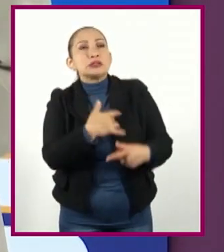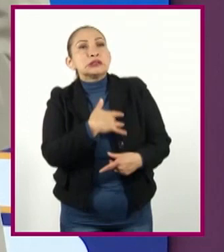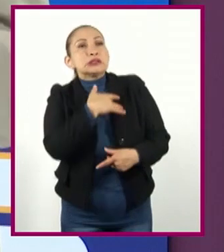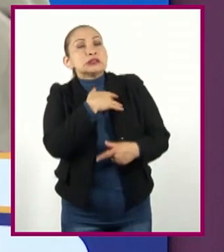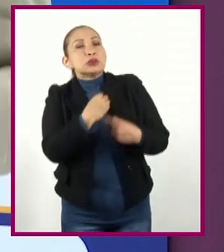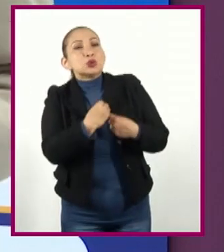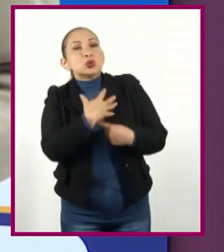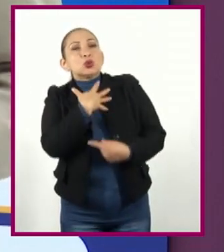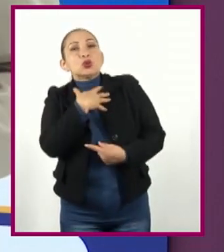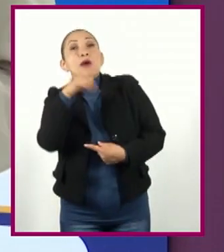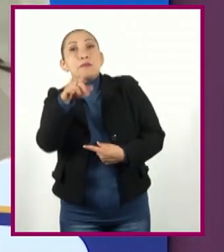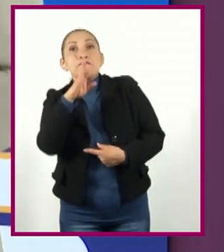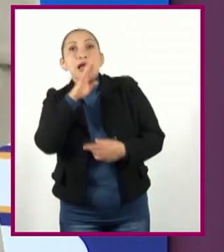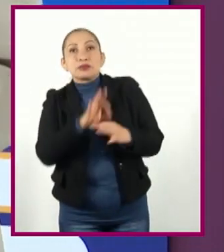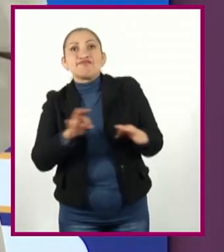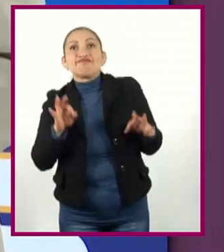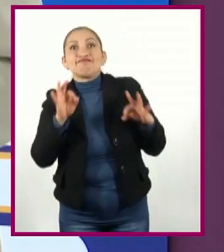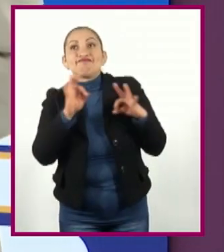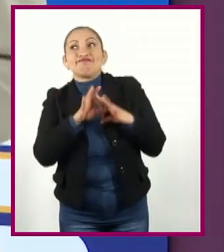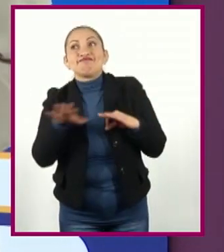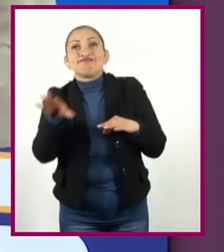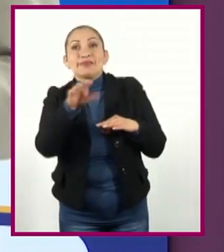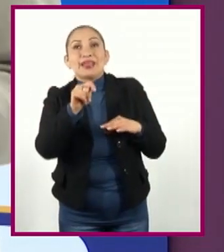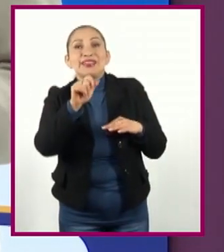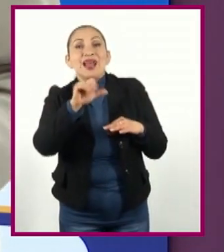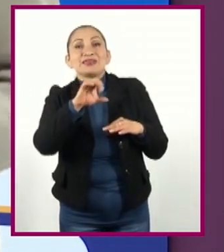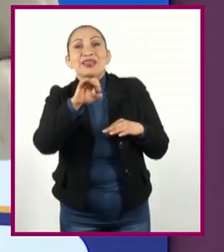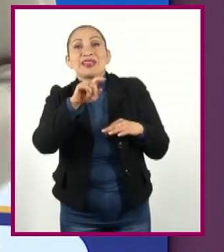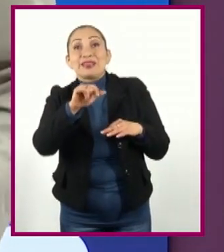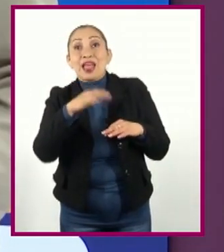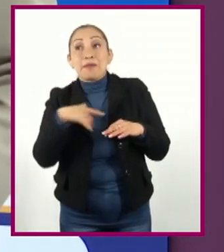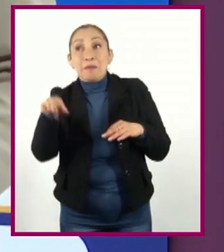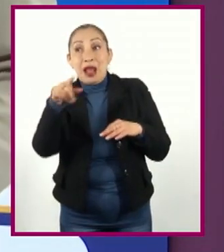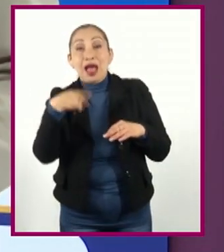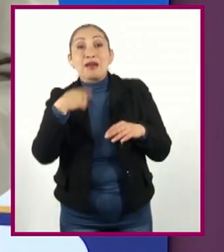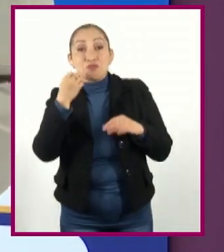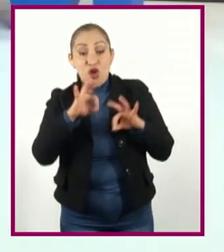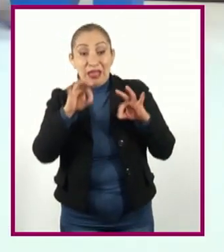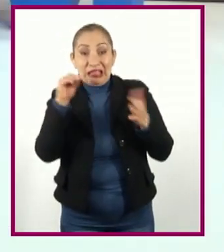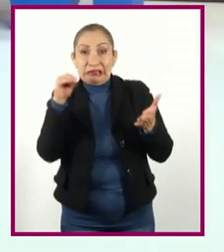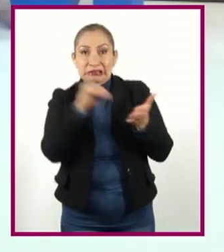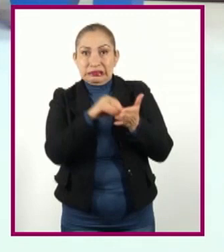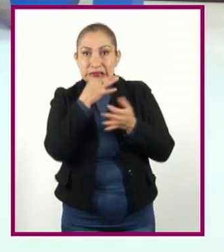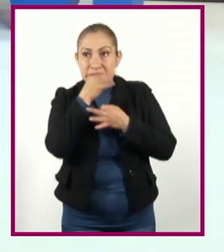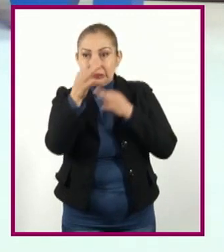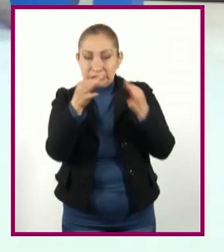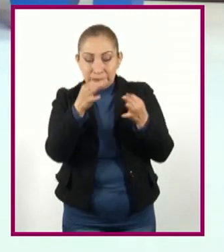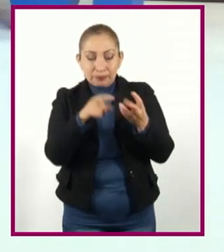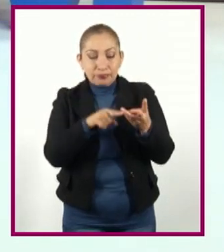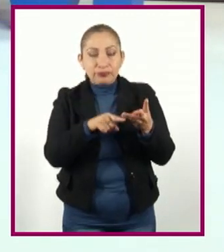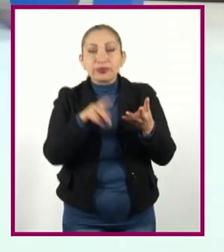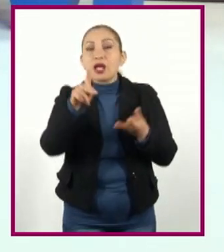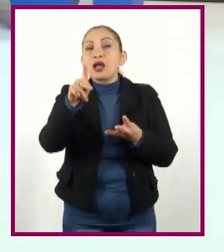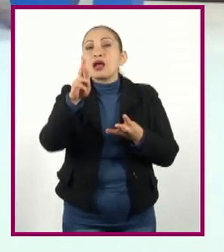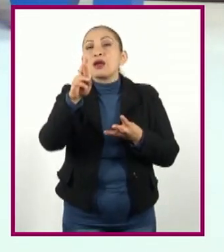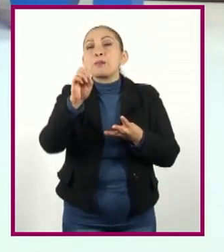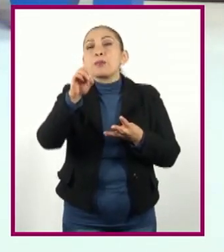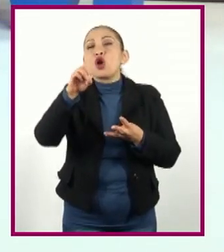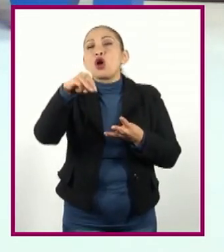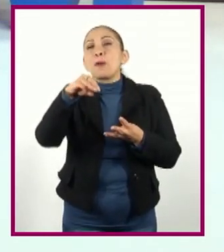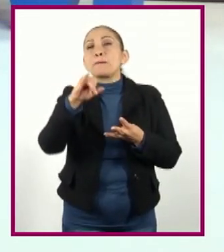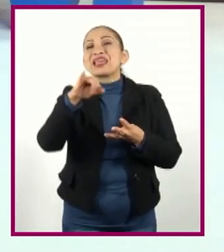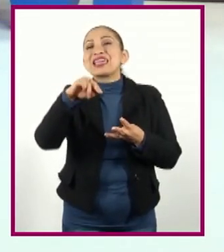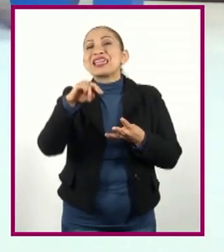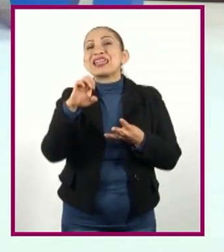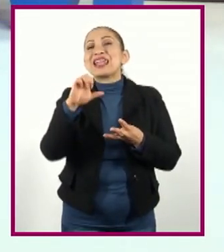afecte, será más trascendente y por lo tanto será más importante publicarla. La prominencia. Esto tiene que